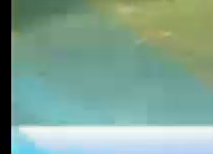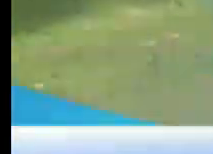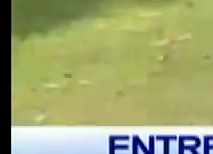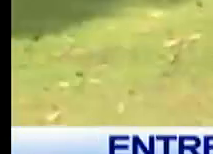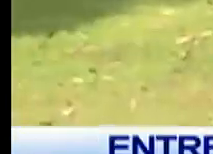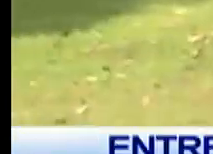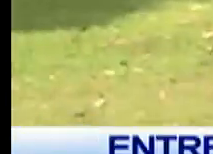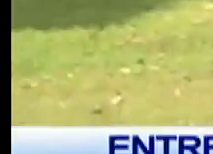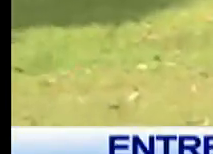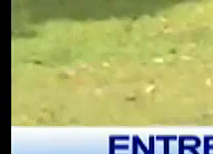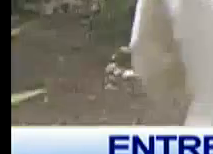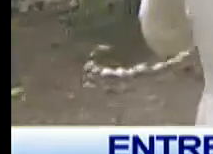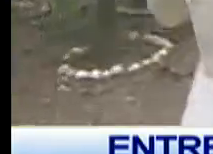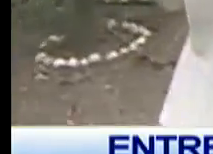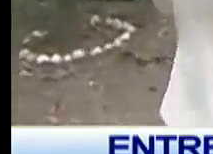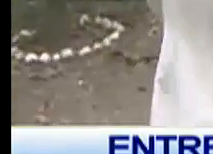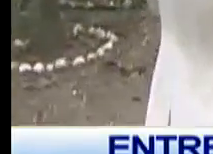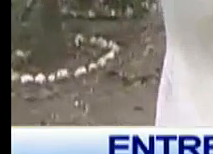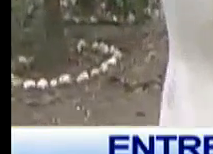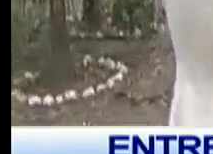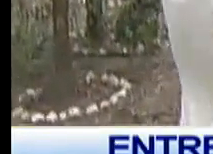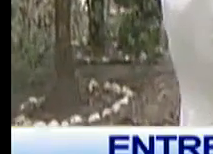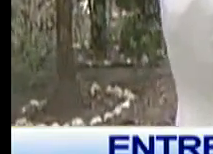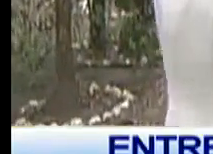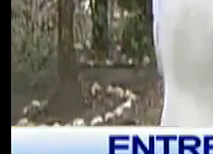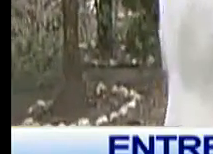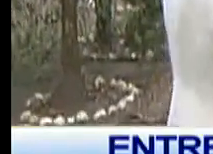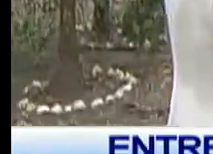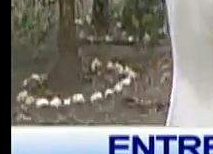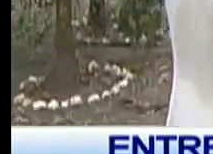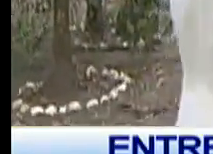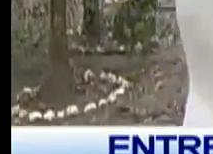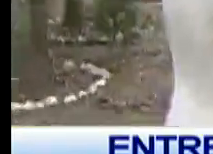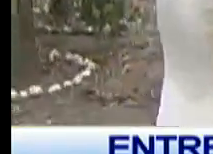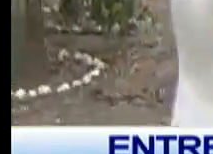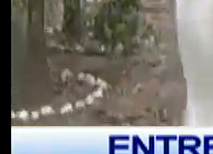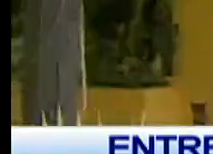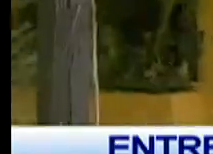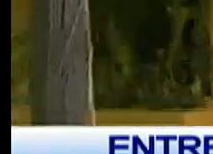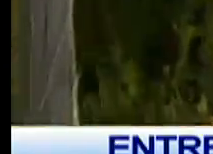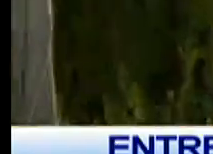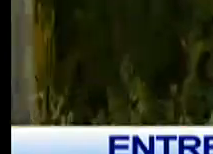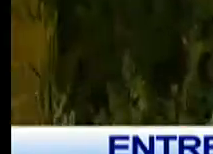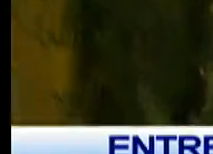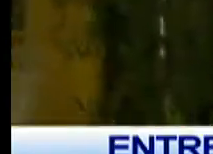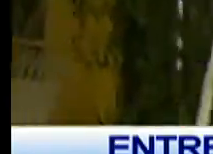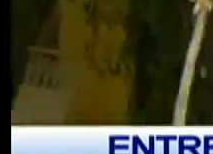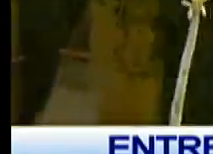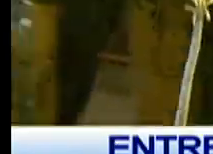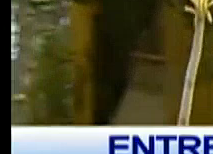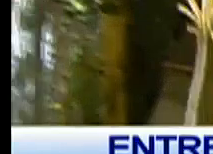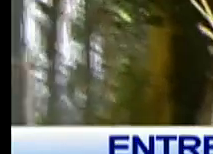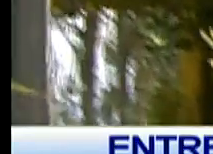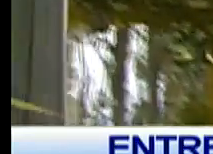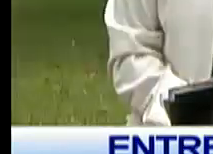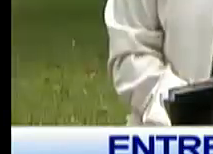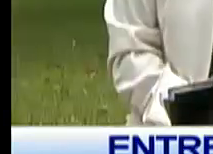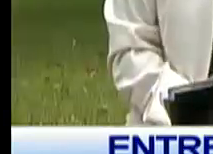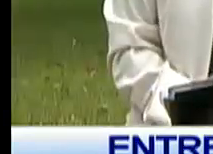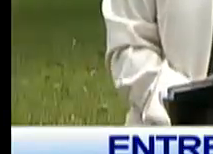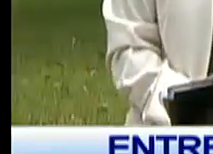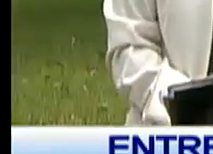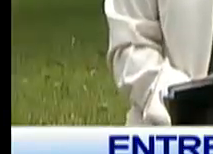Este domingo 12 de marzo, de 19 horas a 20 horas, RTS transmitirá un programa